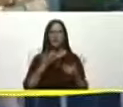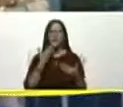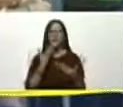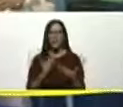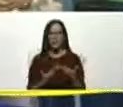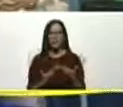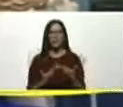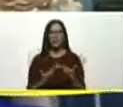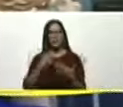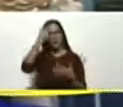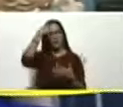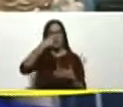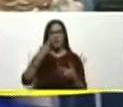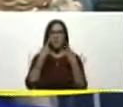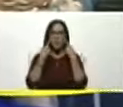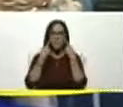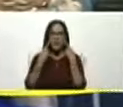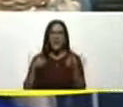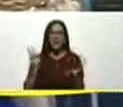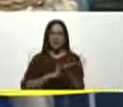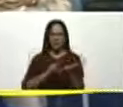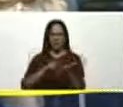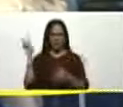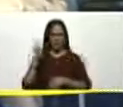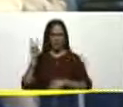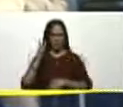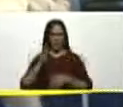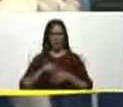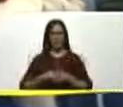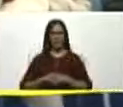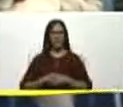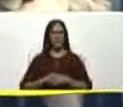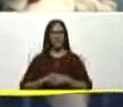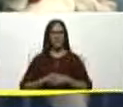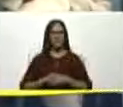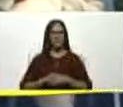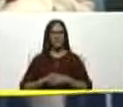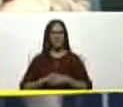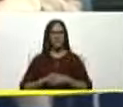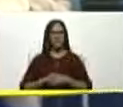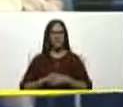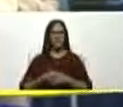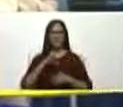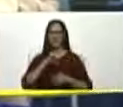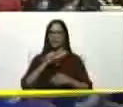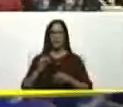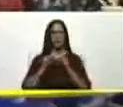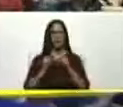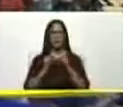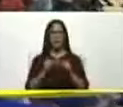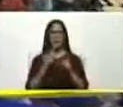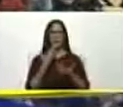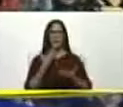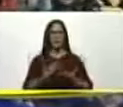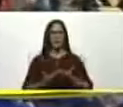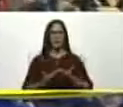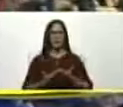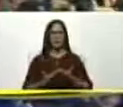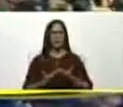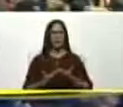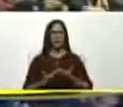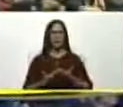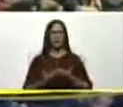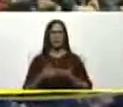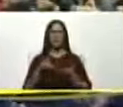así que el pueblo vea la realidad de Venezuela. No sigamos permitiendo que los